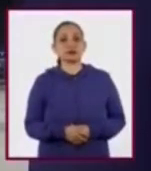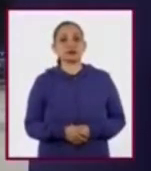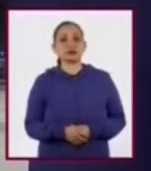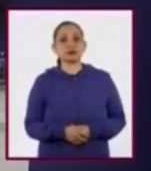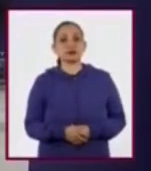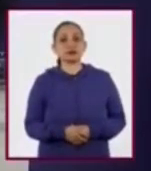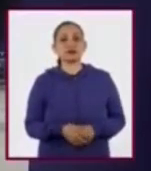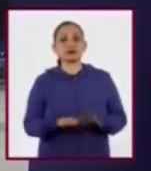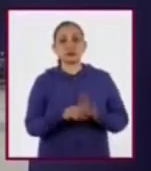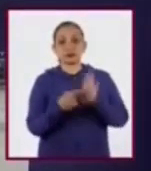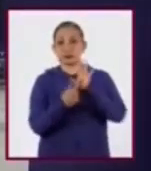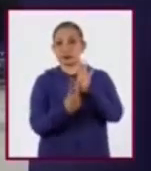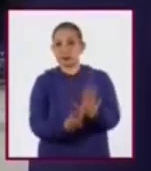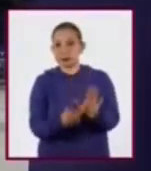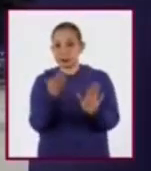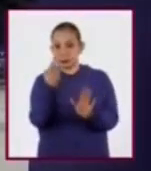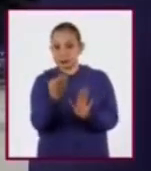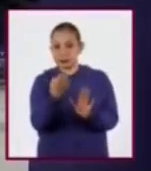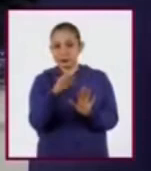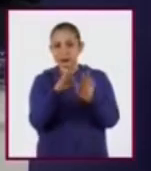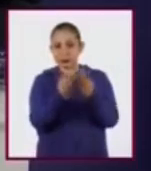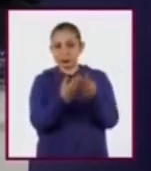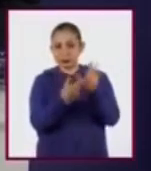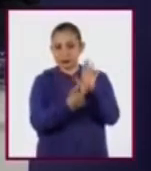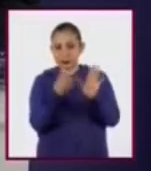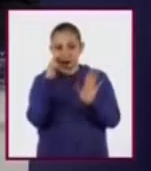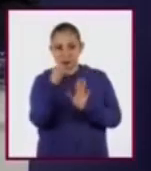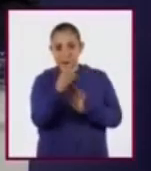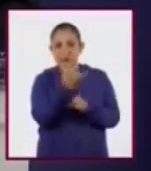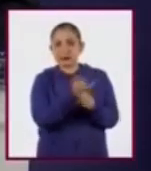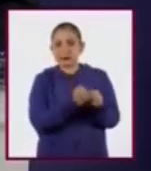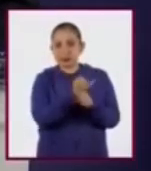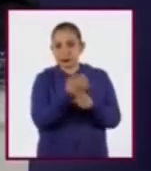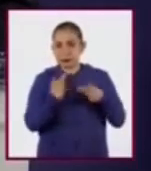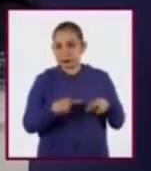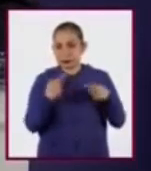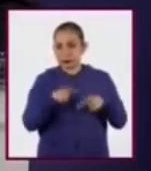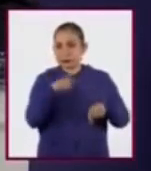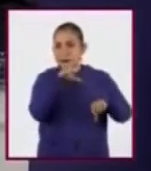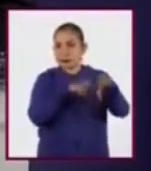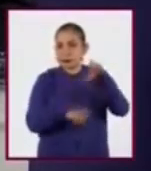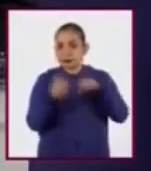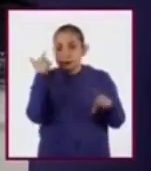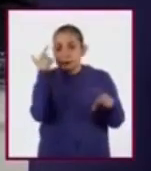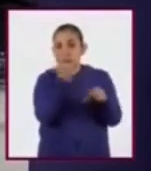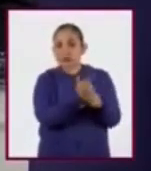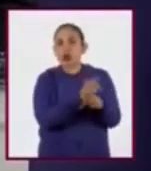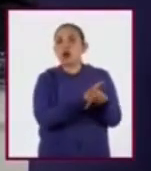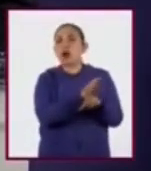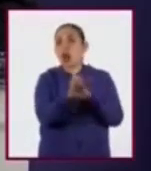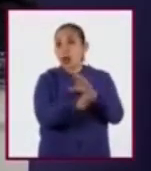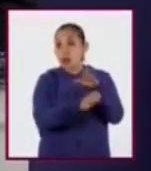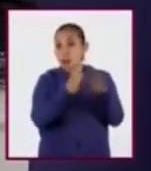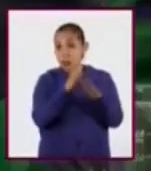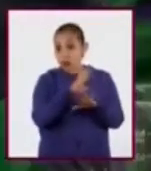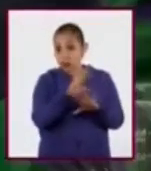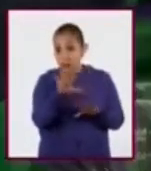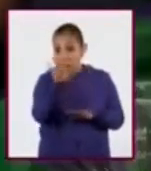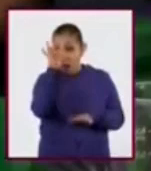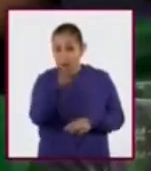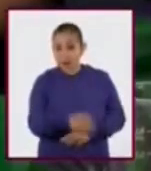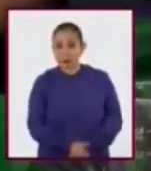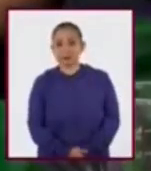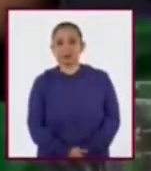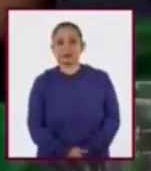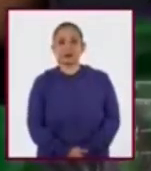¿Cómo se los mostraremos en estos modelos? Investigadores químicos, ¿descubrieron de qué elemento se trata?